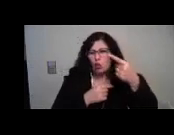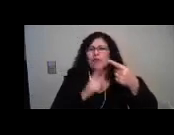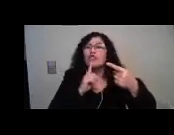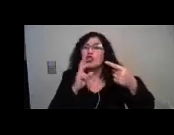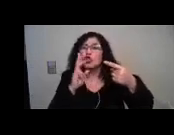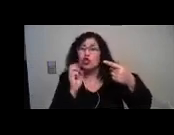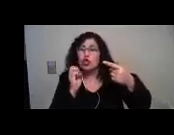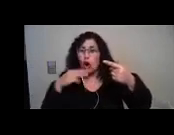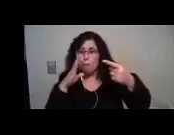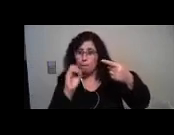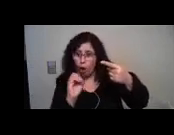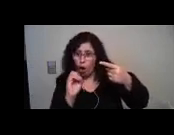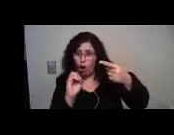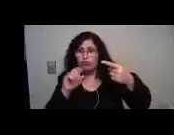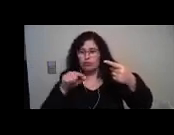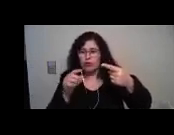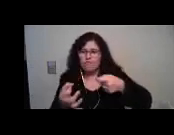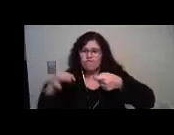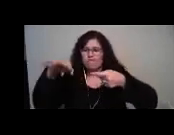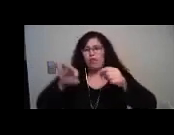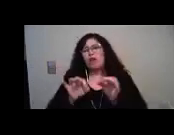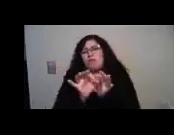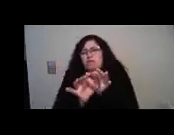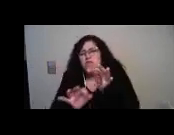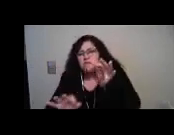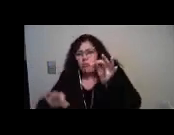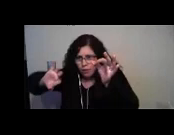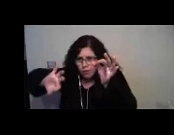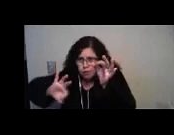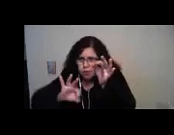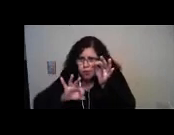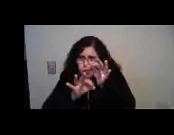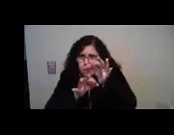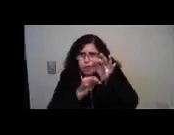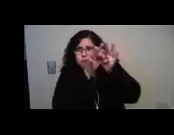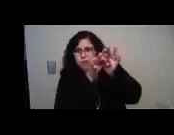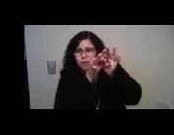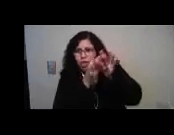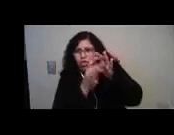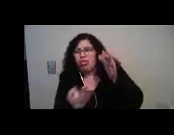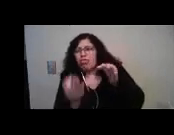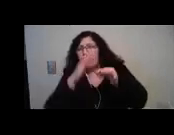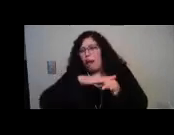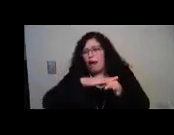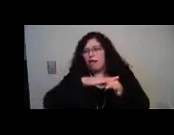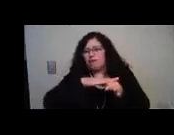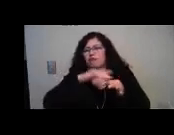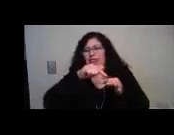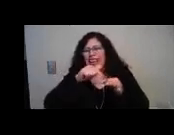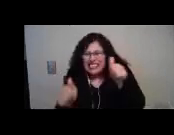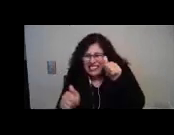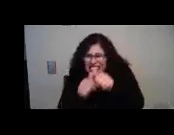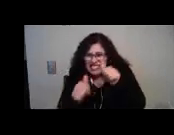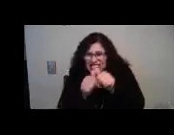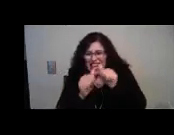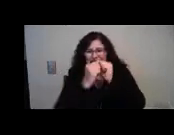¿cierto? Donde se produce un trombo, ¿ya? En alguna de las arterias cercanas al cerebro, ¿ya? Que finalmente obstruye